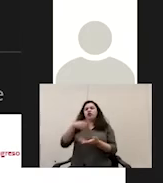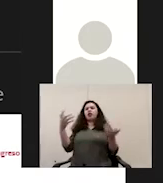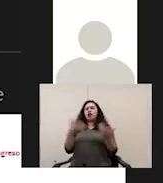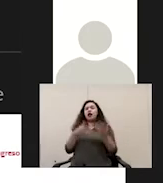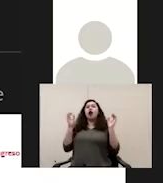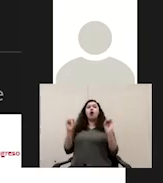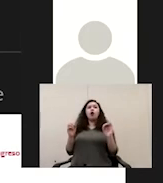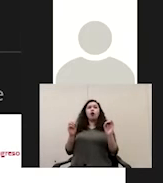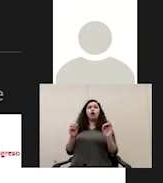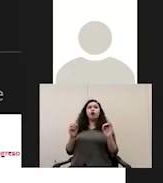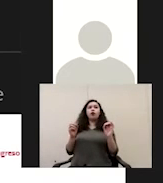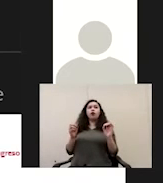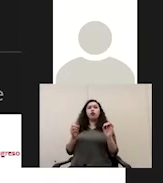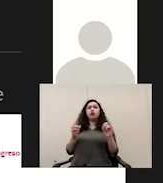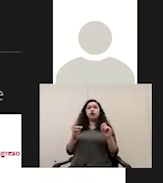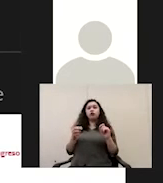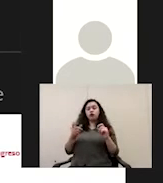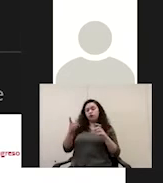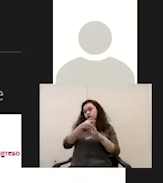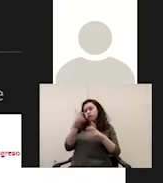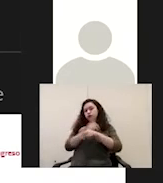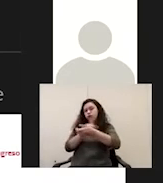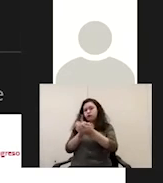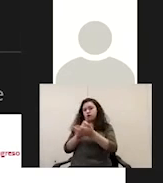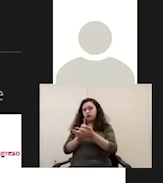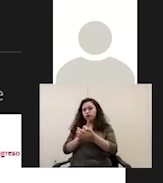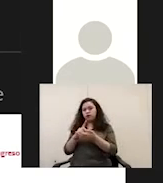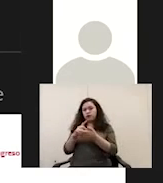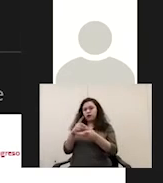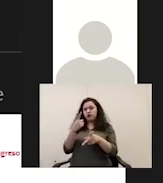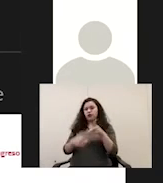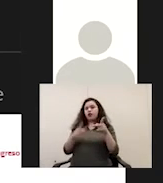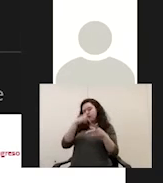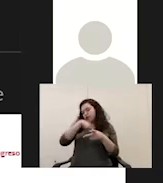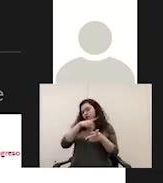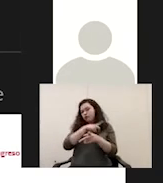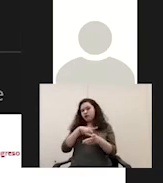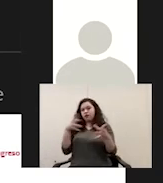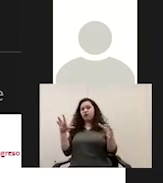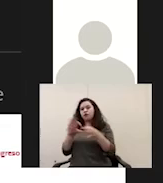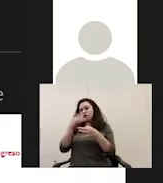una solución desinfectante que compren. Hay que sellarla para que se evite cualquier derrame.